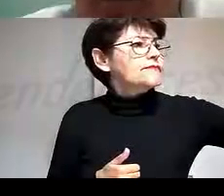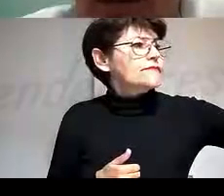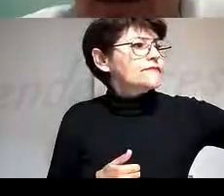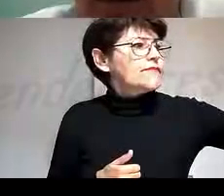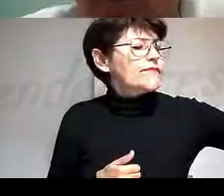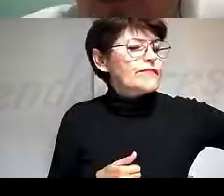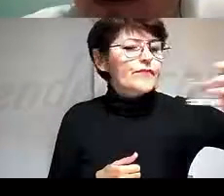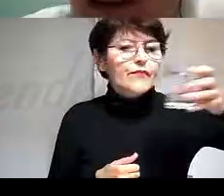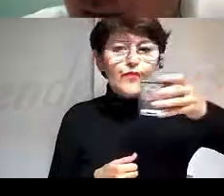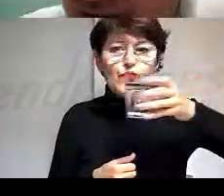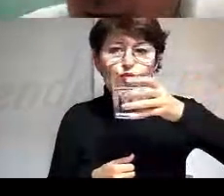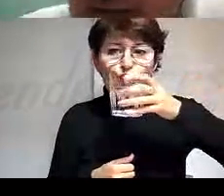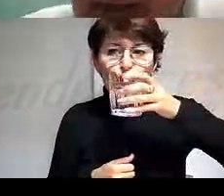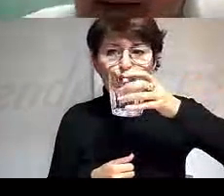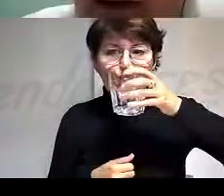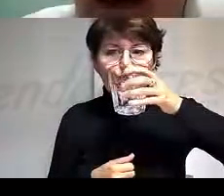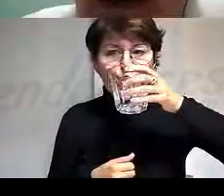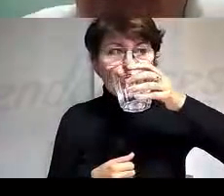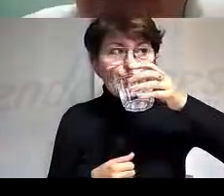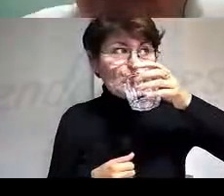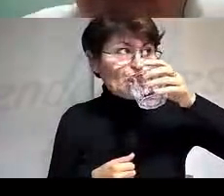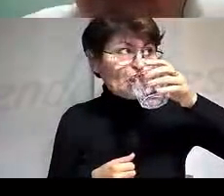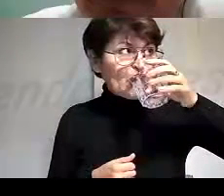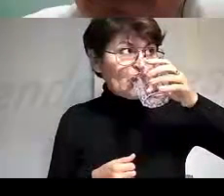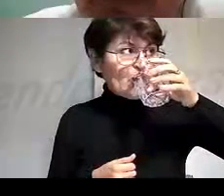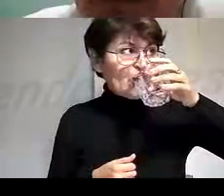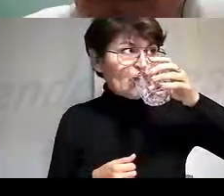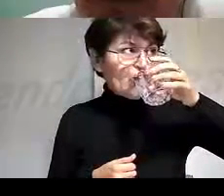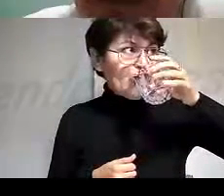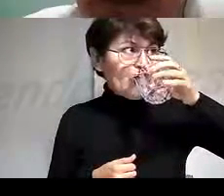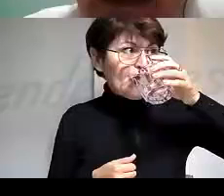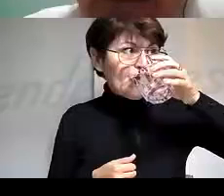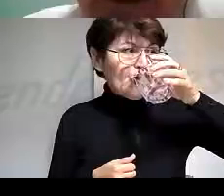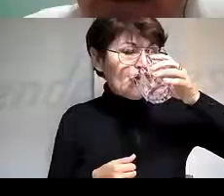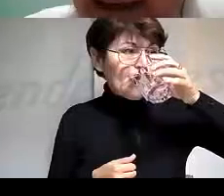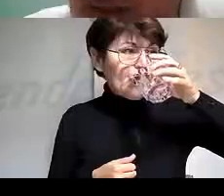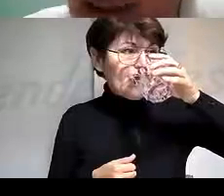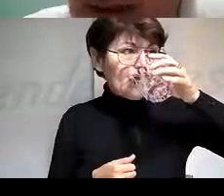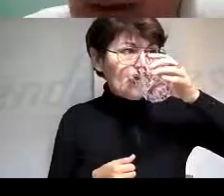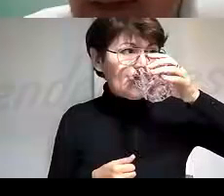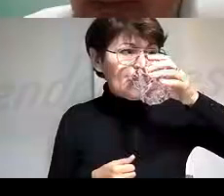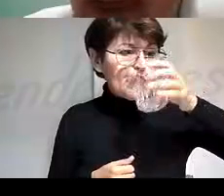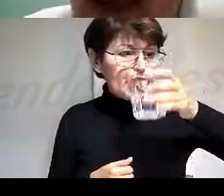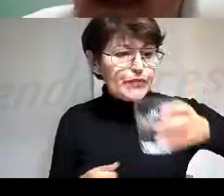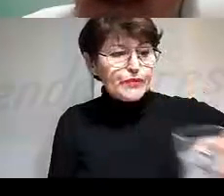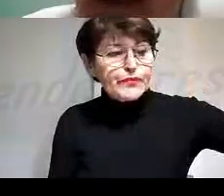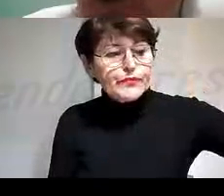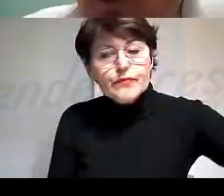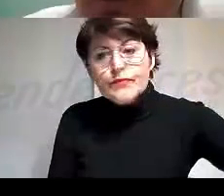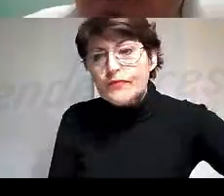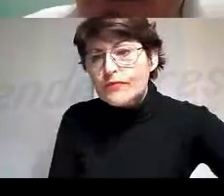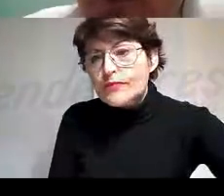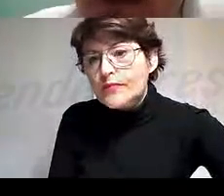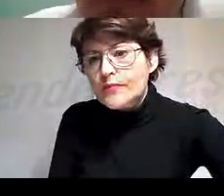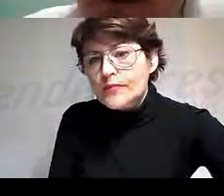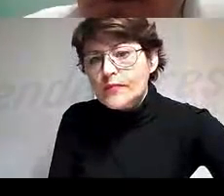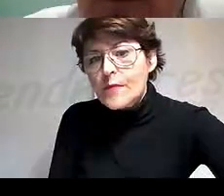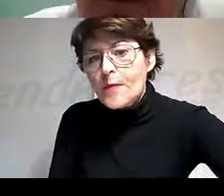utilizo mucho como antiinflamatorio. La Gaulteria tiene salicilato de metilo, que es